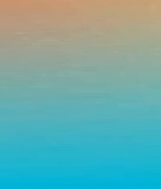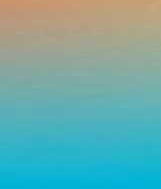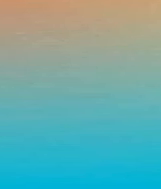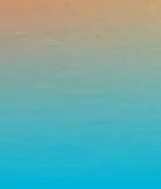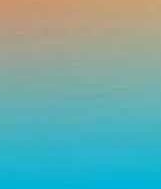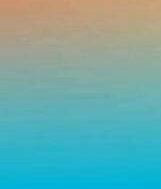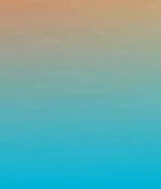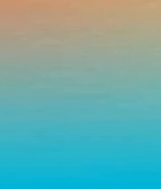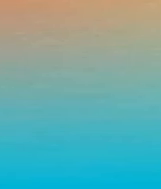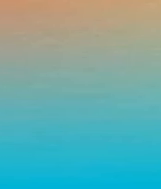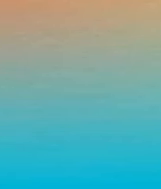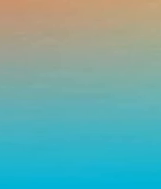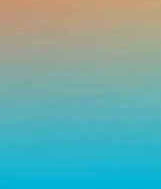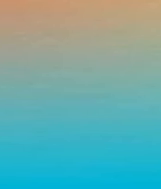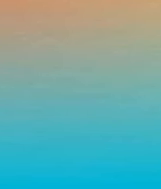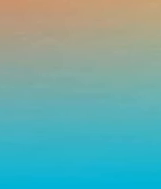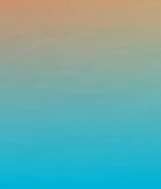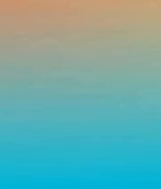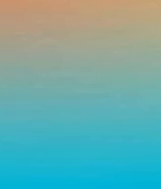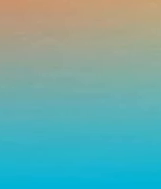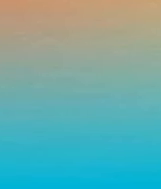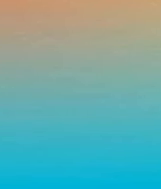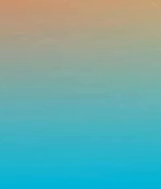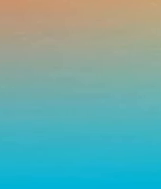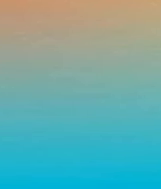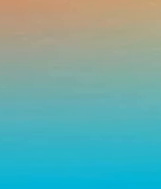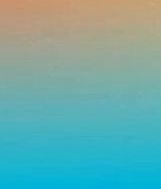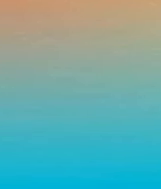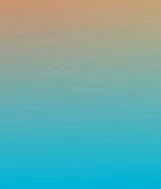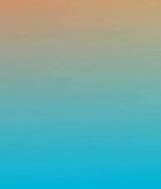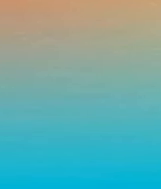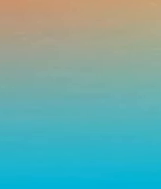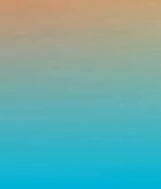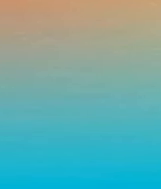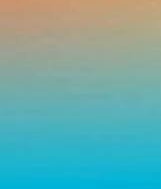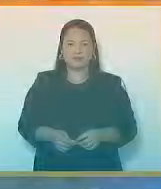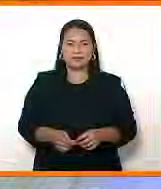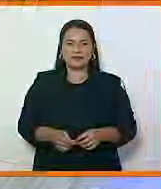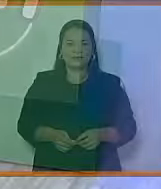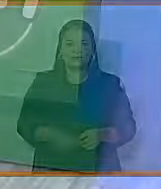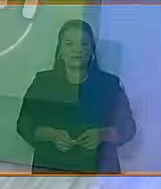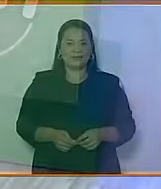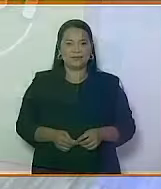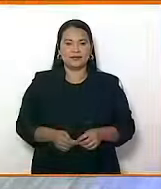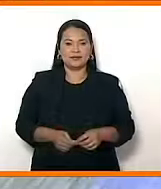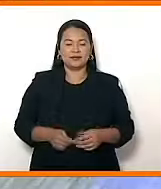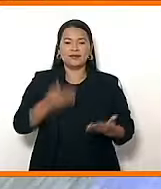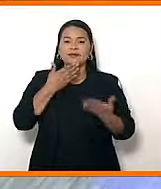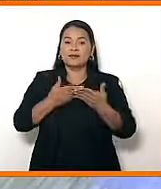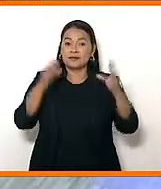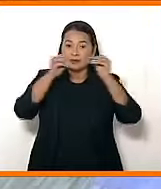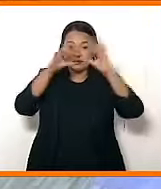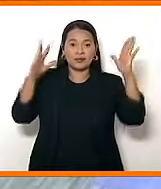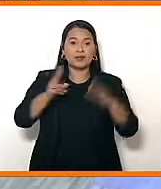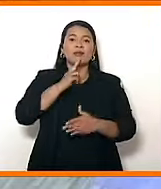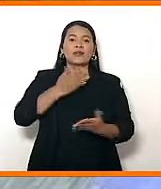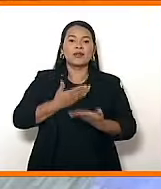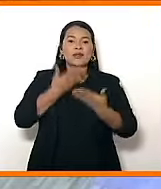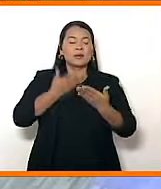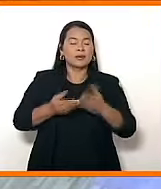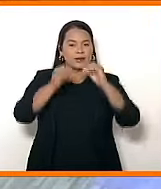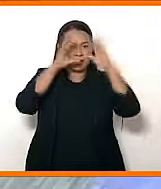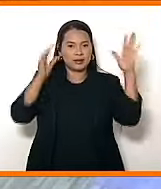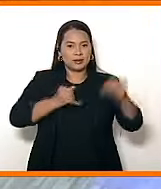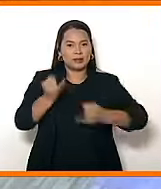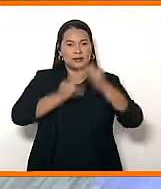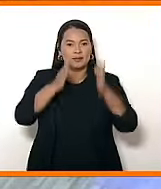Bienvenidos al sorteo Loto. ¡Loto! ¡Te cambia la vida! Buenos días, Honduras. Buenos días, jugadores.